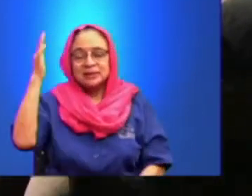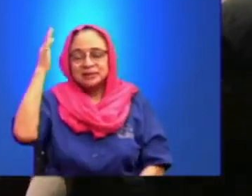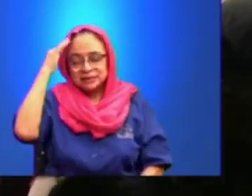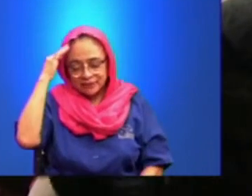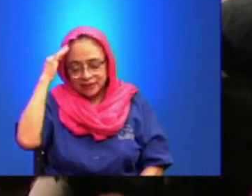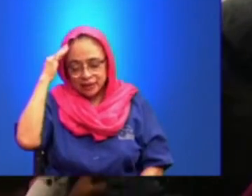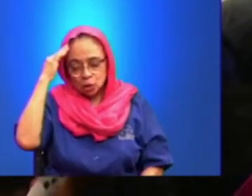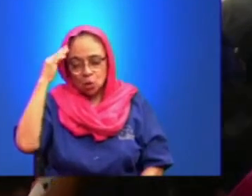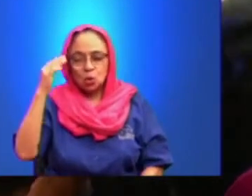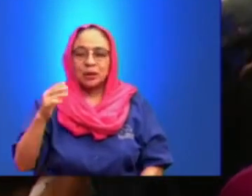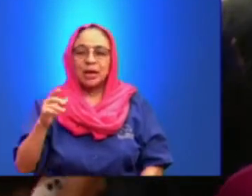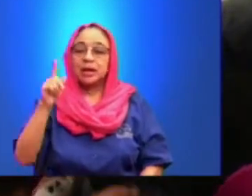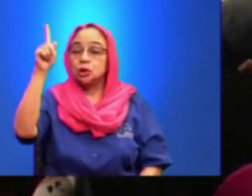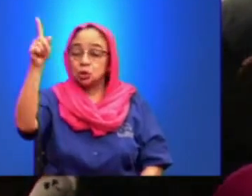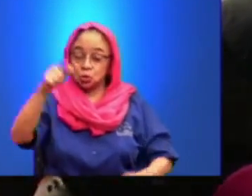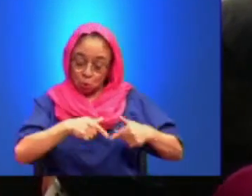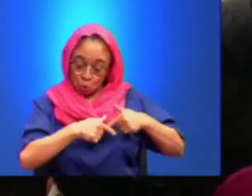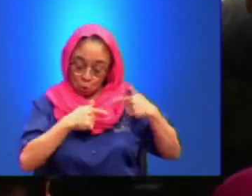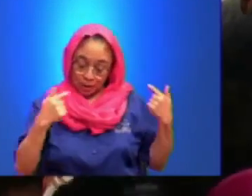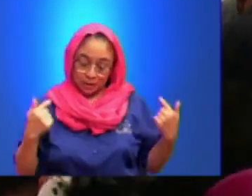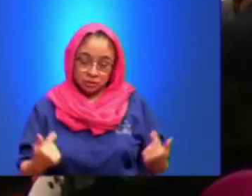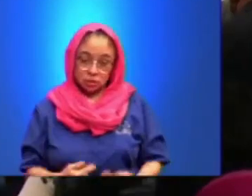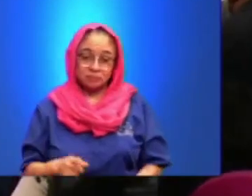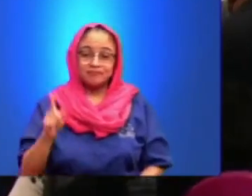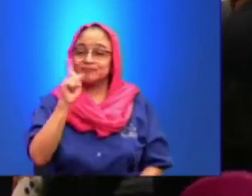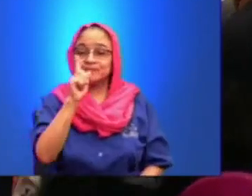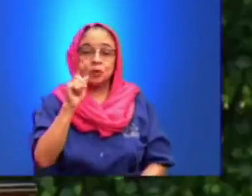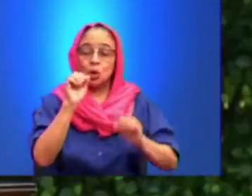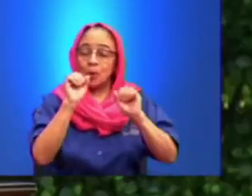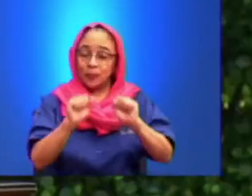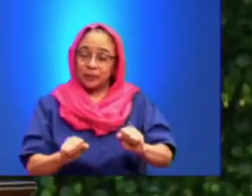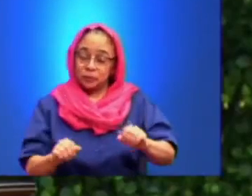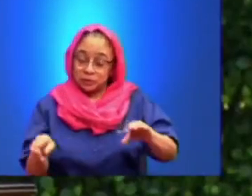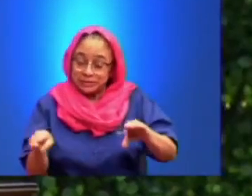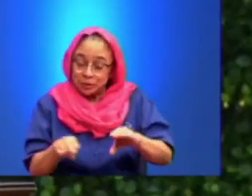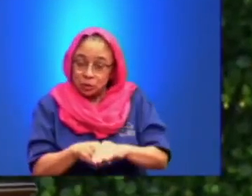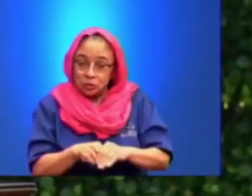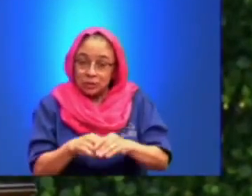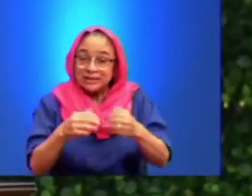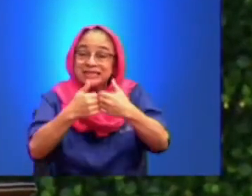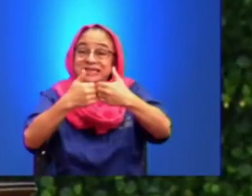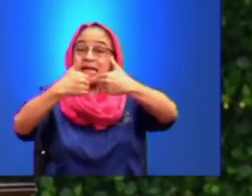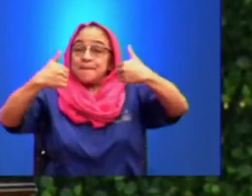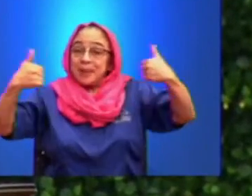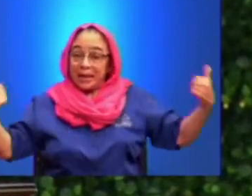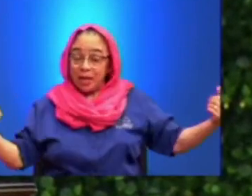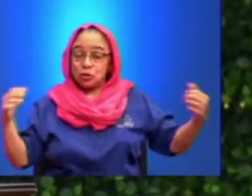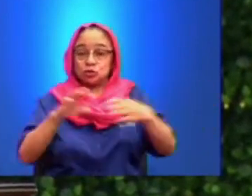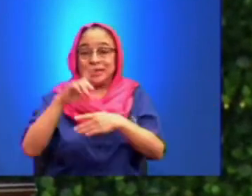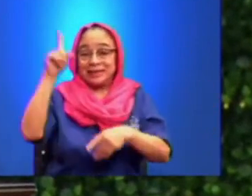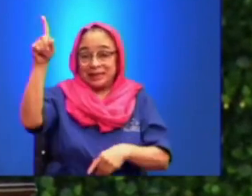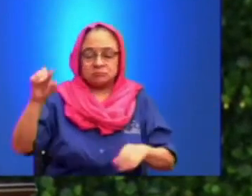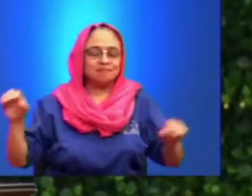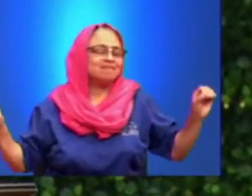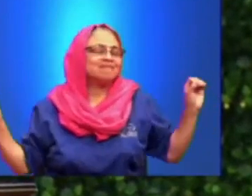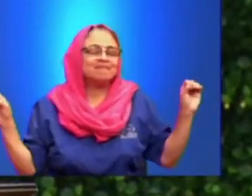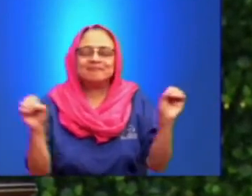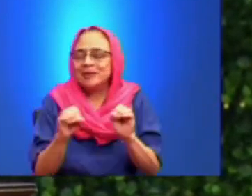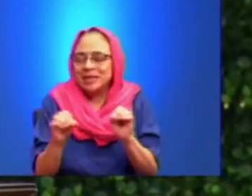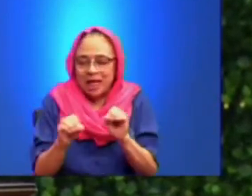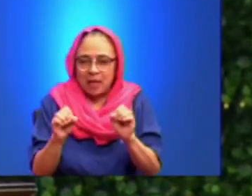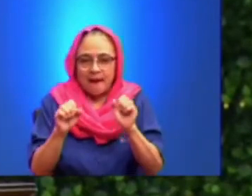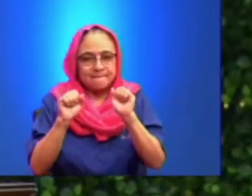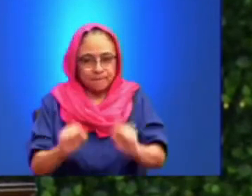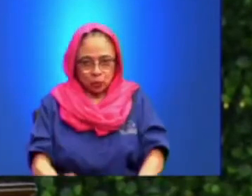no podemos ocultar la señora de ninguna manera separado de ti nada podemos hacer papito